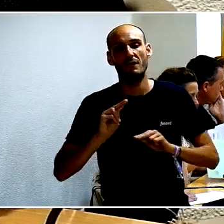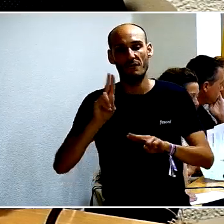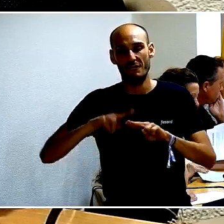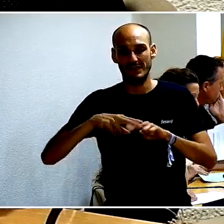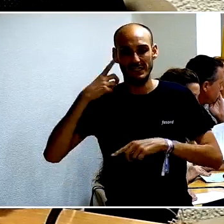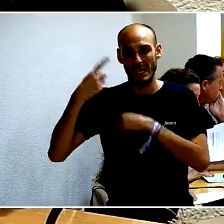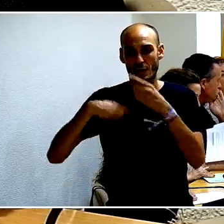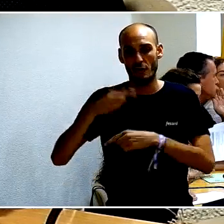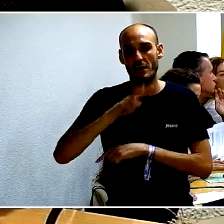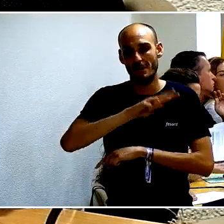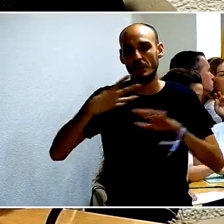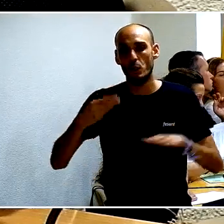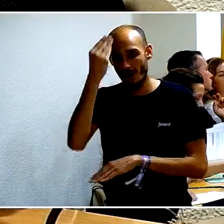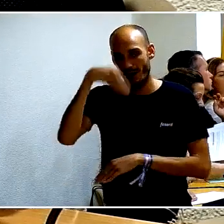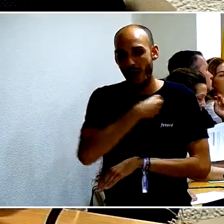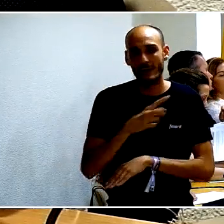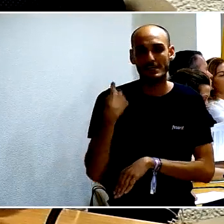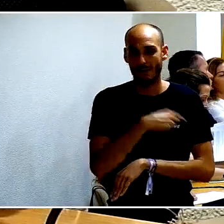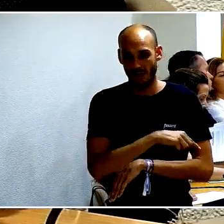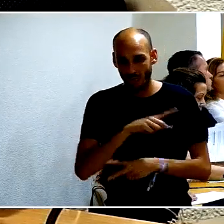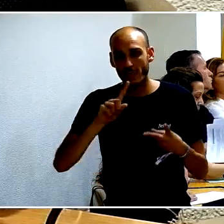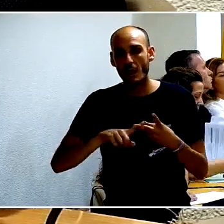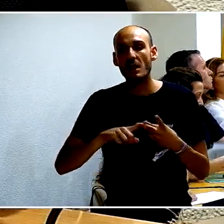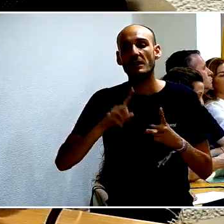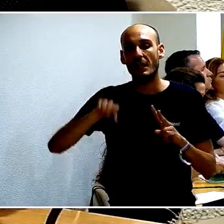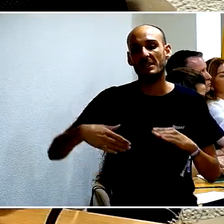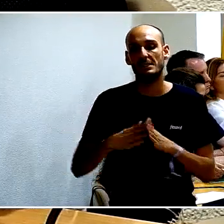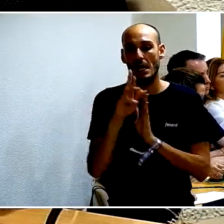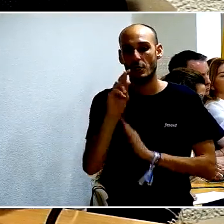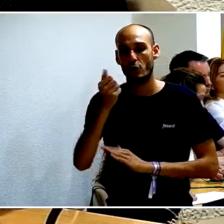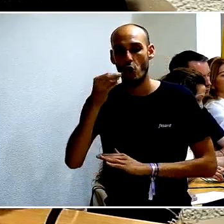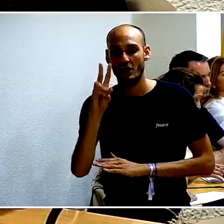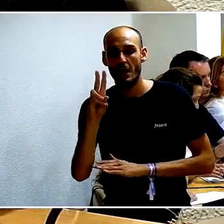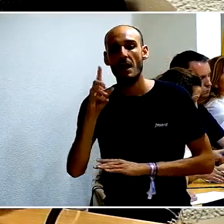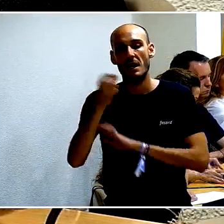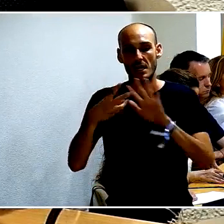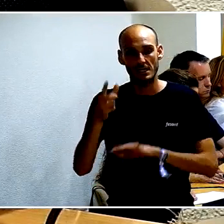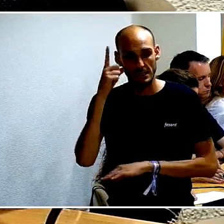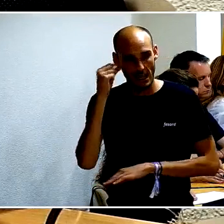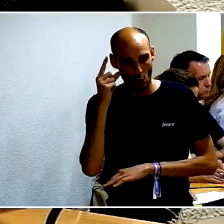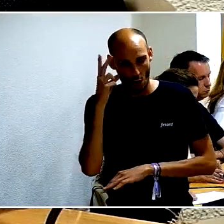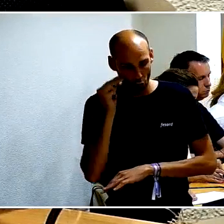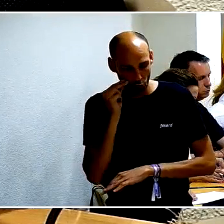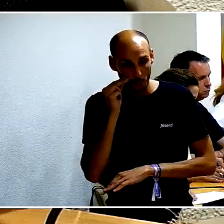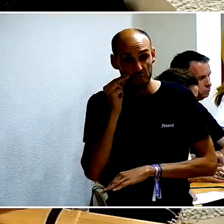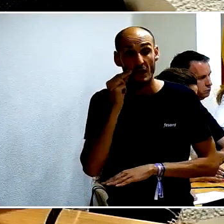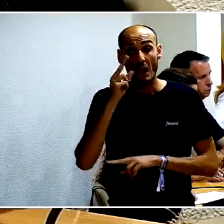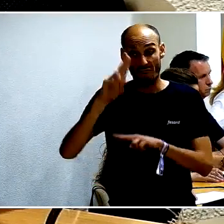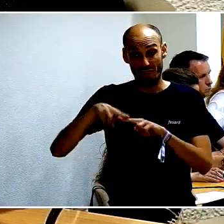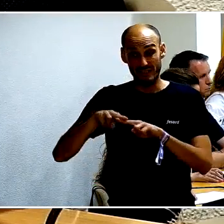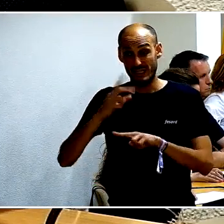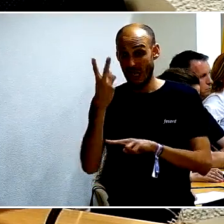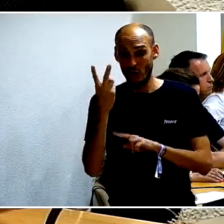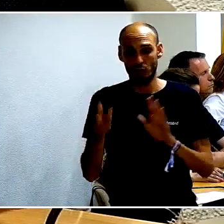Vicente Ferrer, y la de San Roque, que se celebrará el día 16 de agosto, y que ambas fiestas se incluyan también en el calendario de